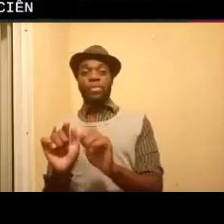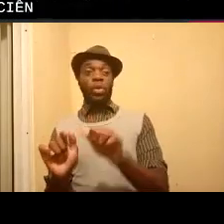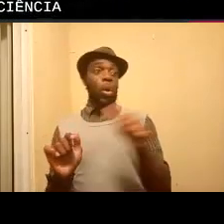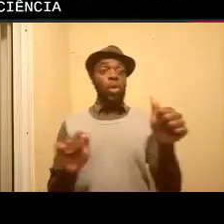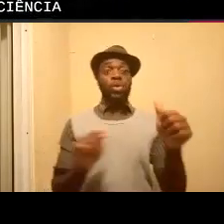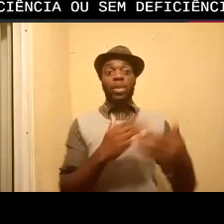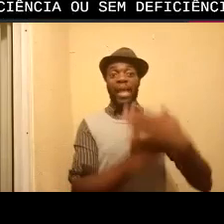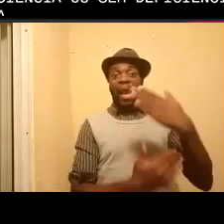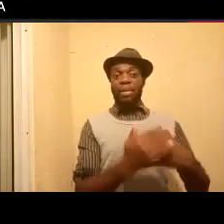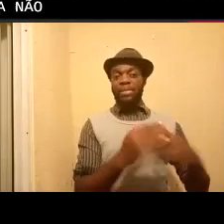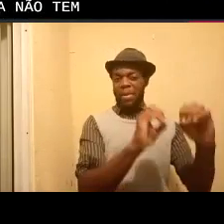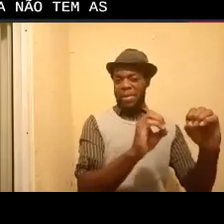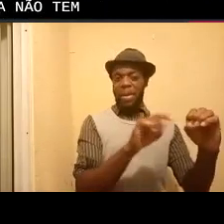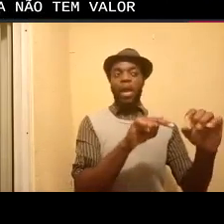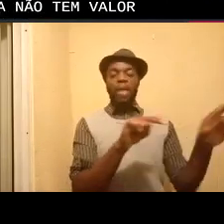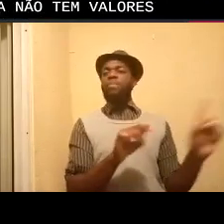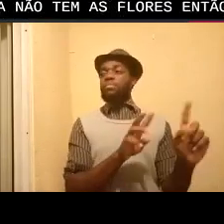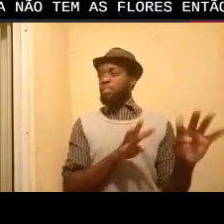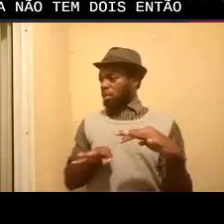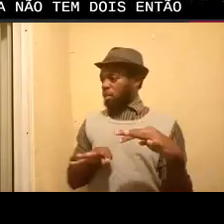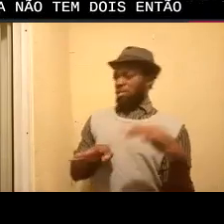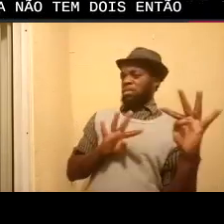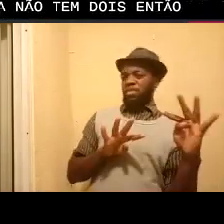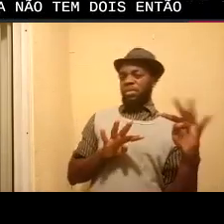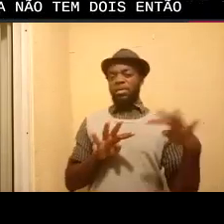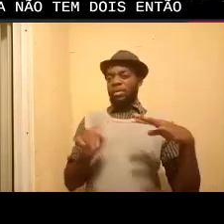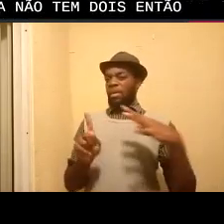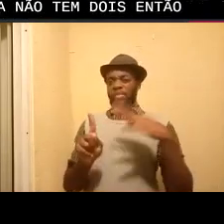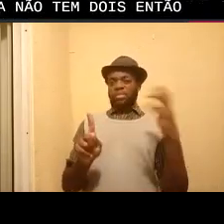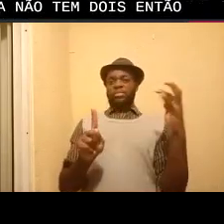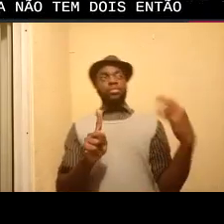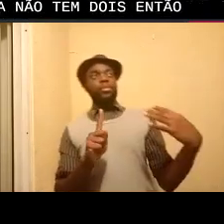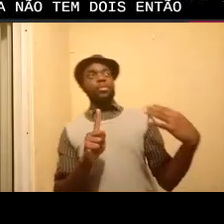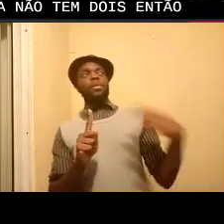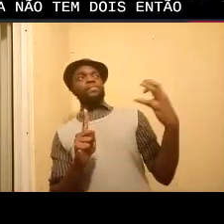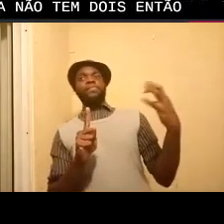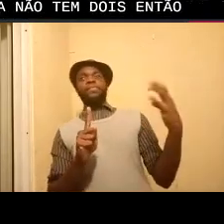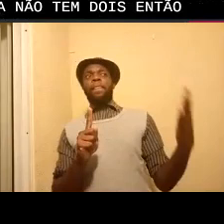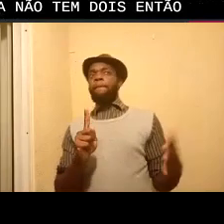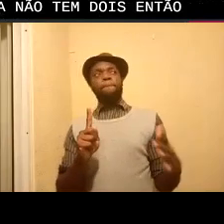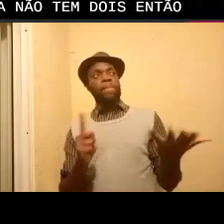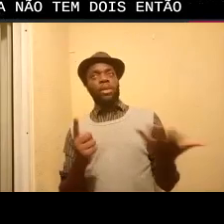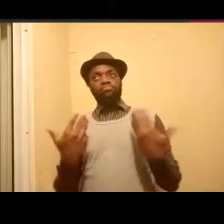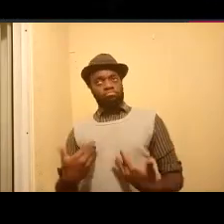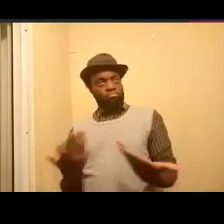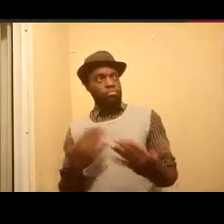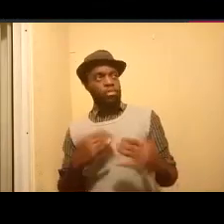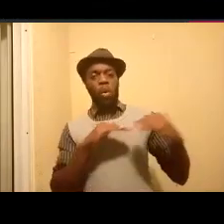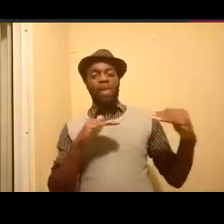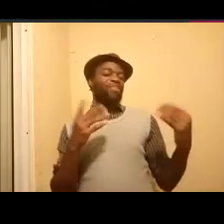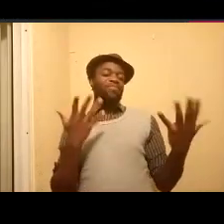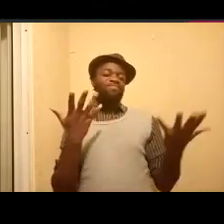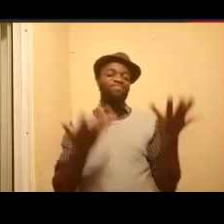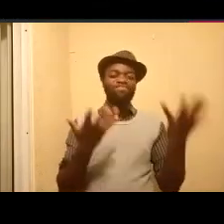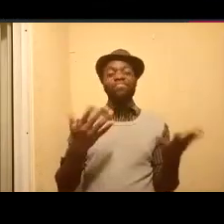eso. Entonces, pues ya se imaginarán ustedes a la hora de ver usuarias que vayan a pedir anticoncepción o una cita ginecológica.